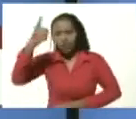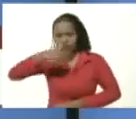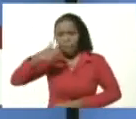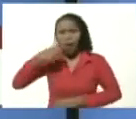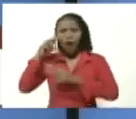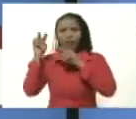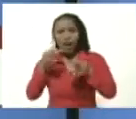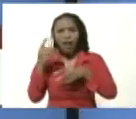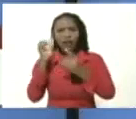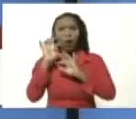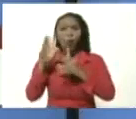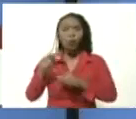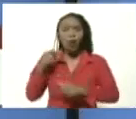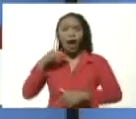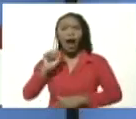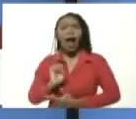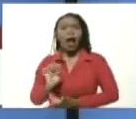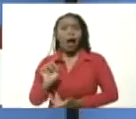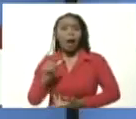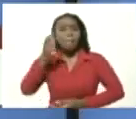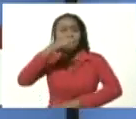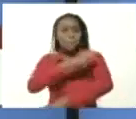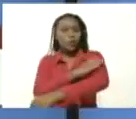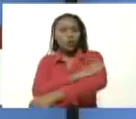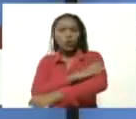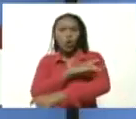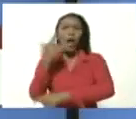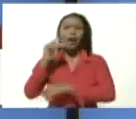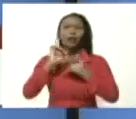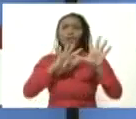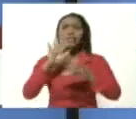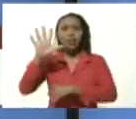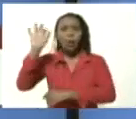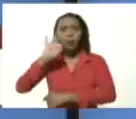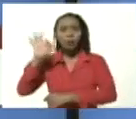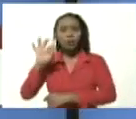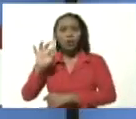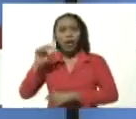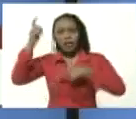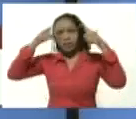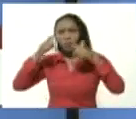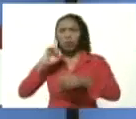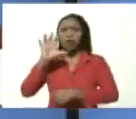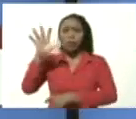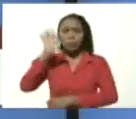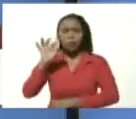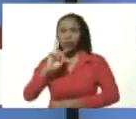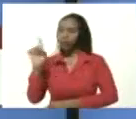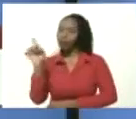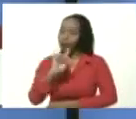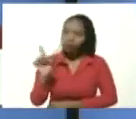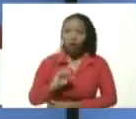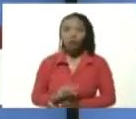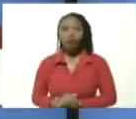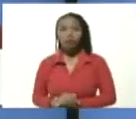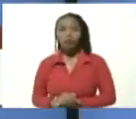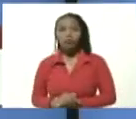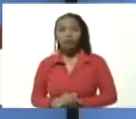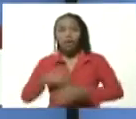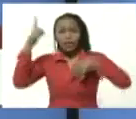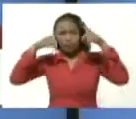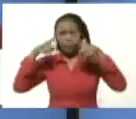el cuento que aquí la oposición tiene 95% y el chavismo 5%. No, no, no, no. El chavismo tiene con